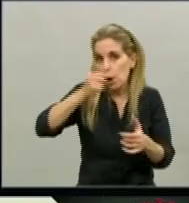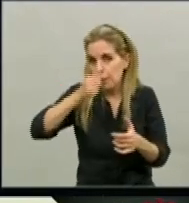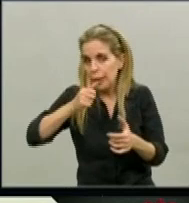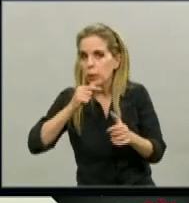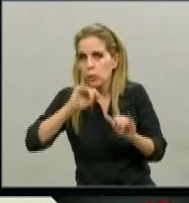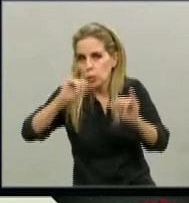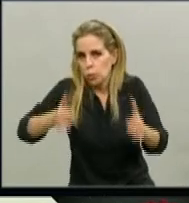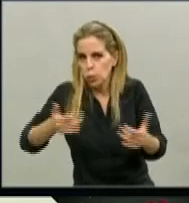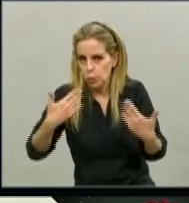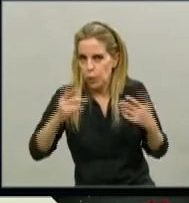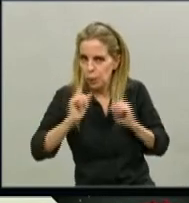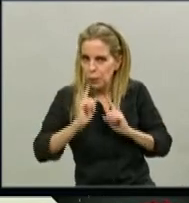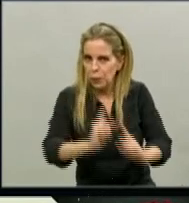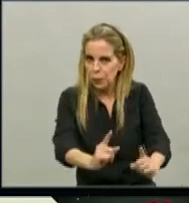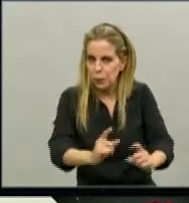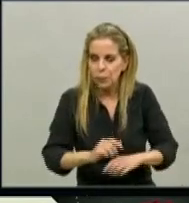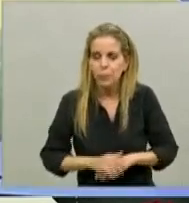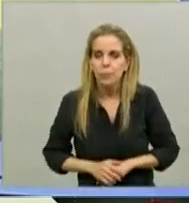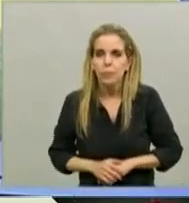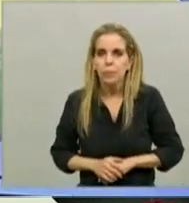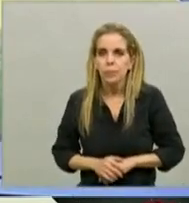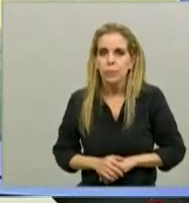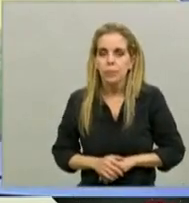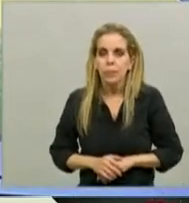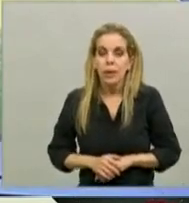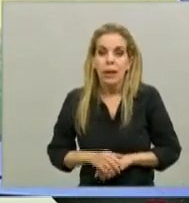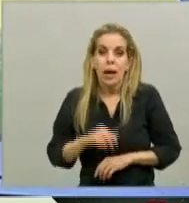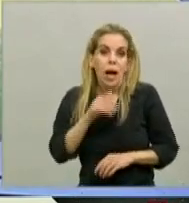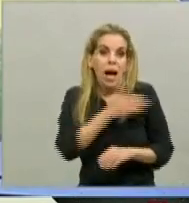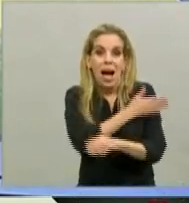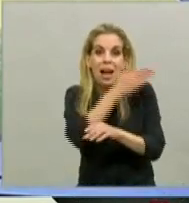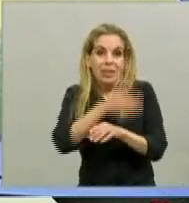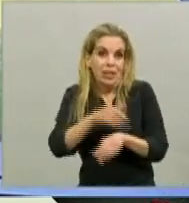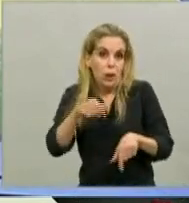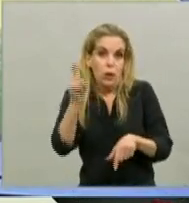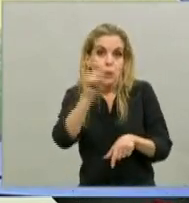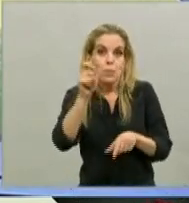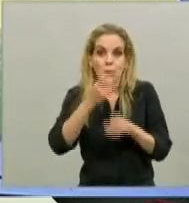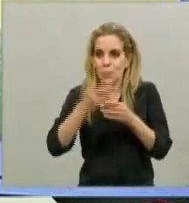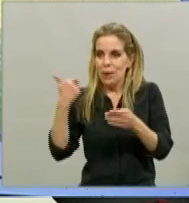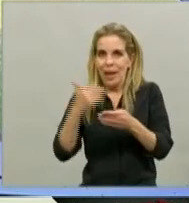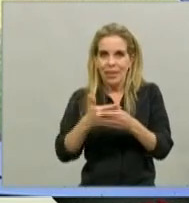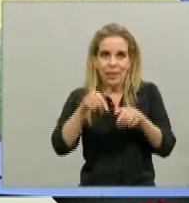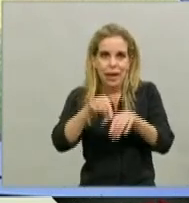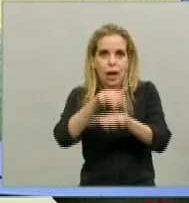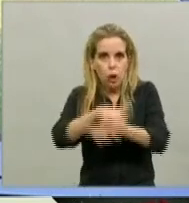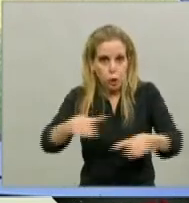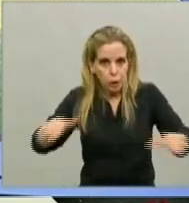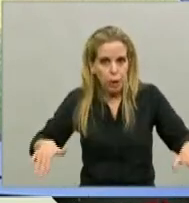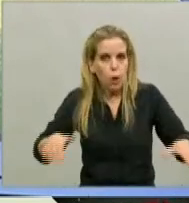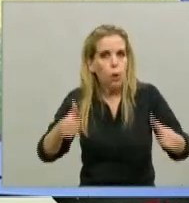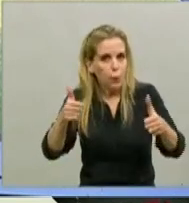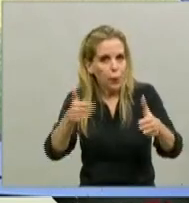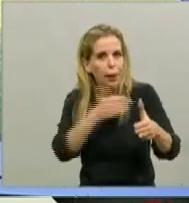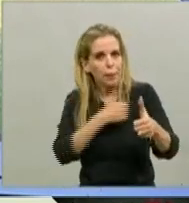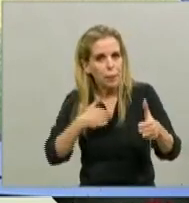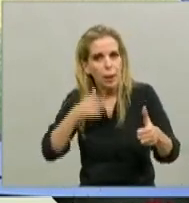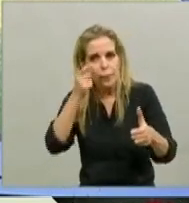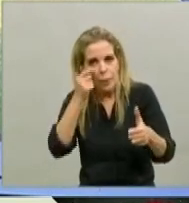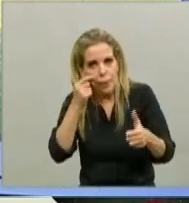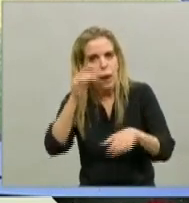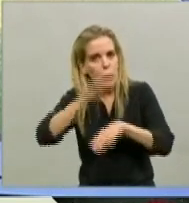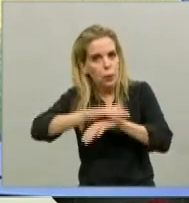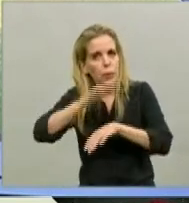verdad que esto que está funcionando hace ya casi un mes, hemos visto que los padres que los acompañan han